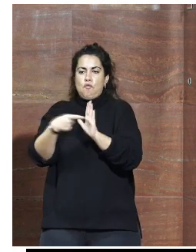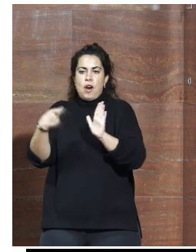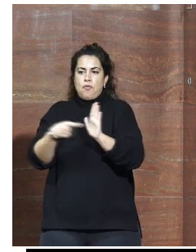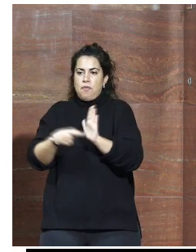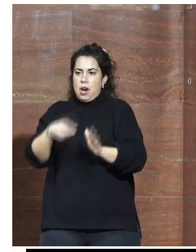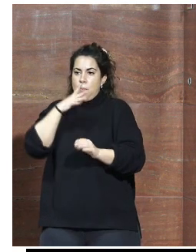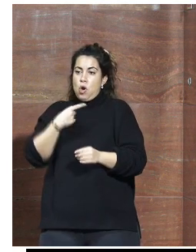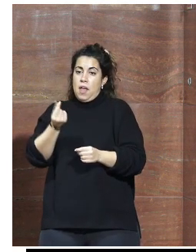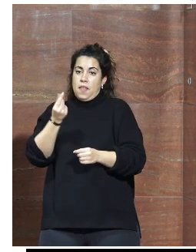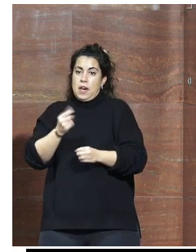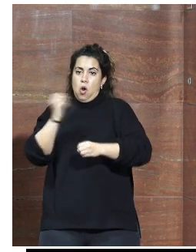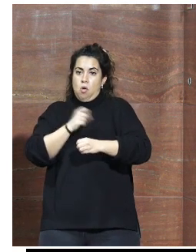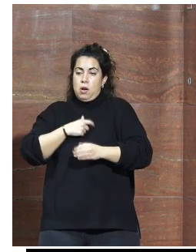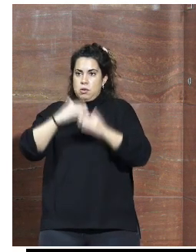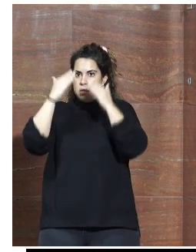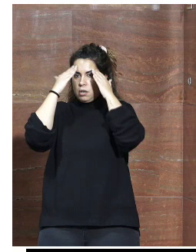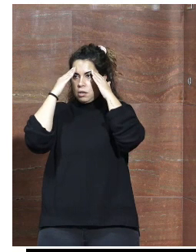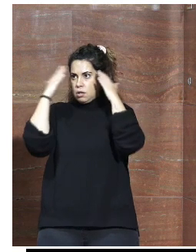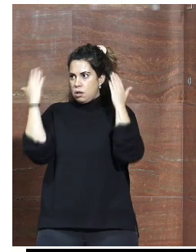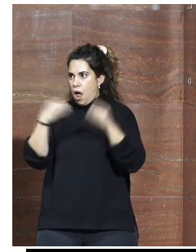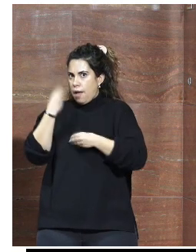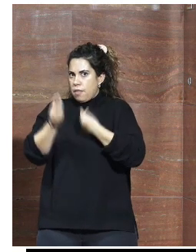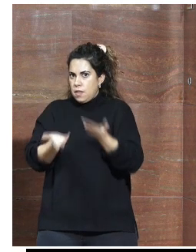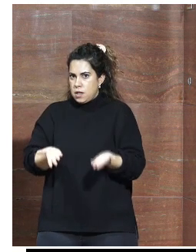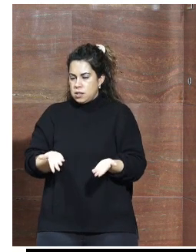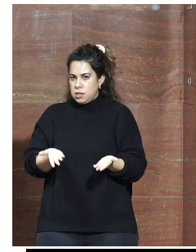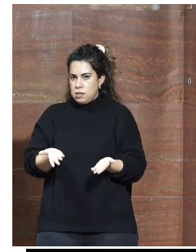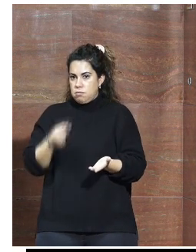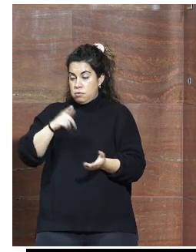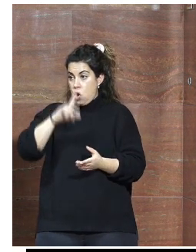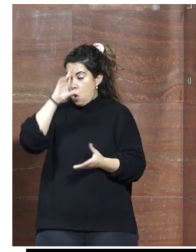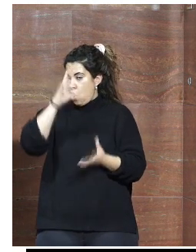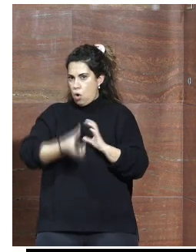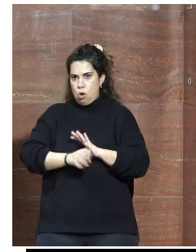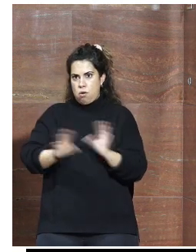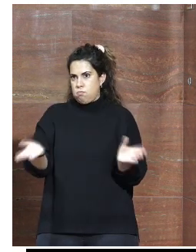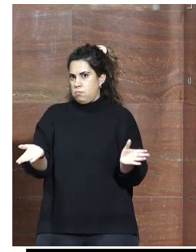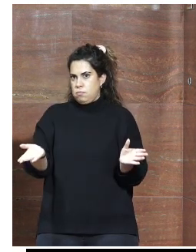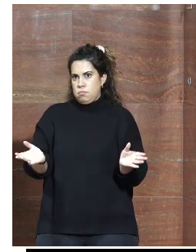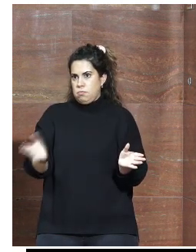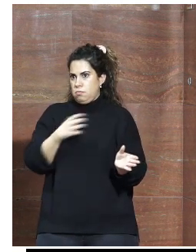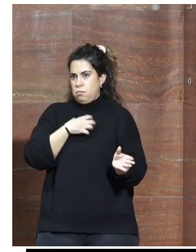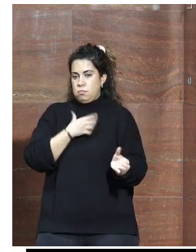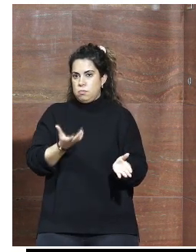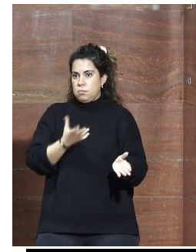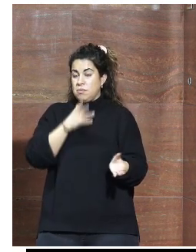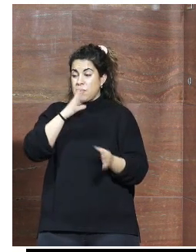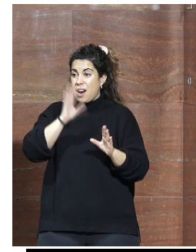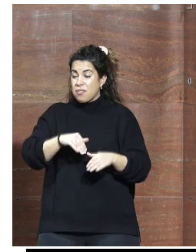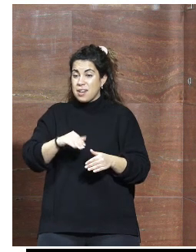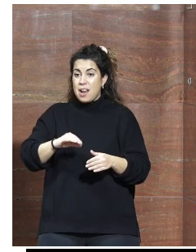las manos a la cabeza y le dijimos, ¿dónde vais? ¿Dónde vais? Eso es una locura. Eso es una locura, porque el mejor